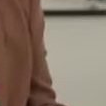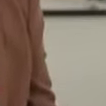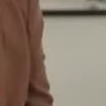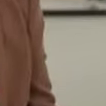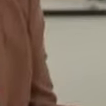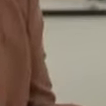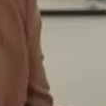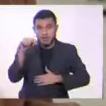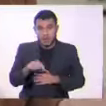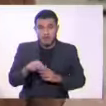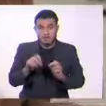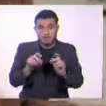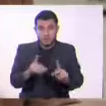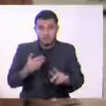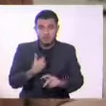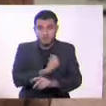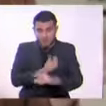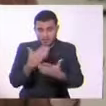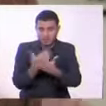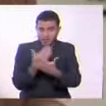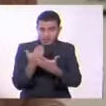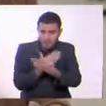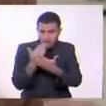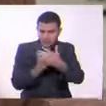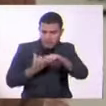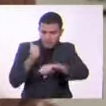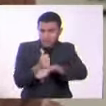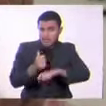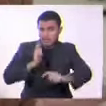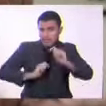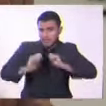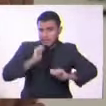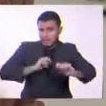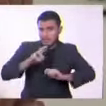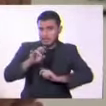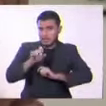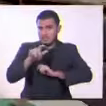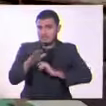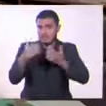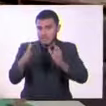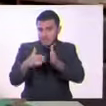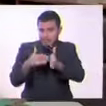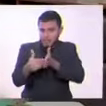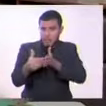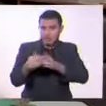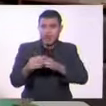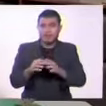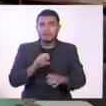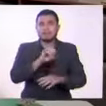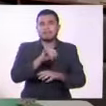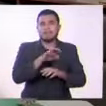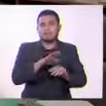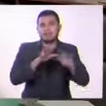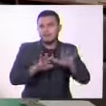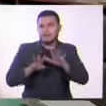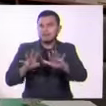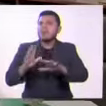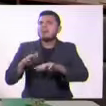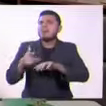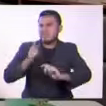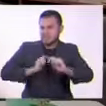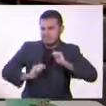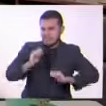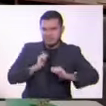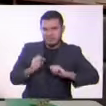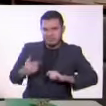fundamentales del teatro realista que surgió en el siglo XIX. ¿Qué es el teatro? Siempre nos